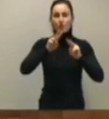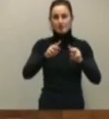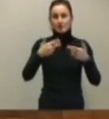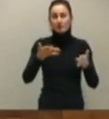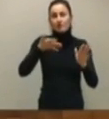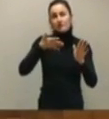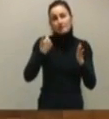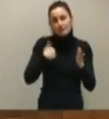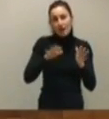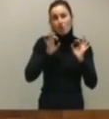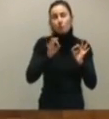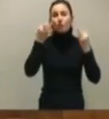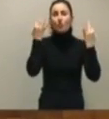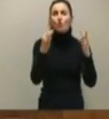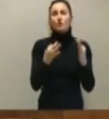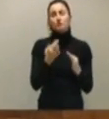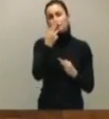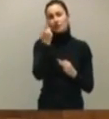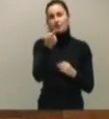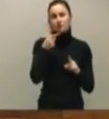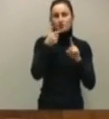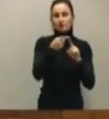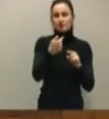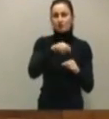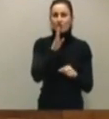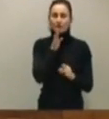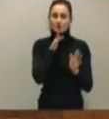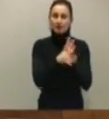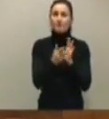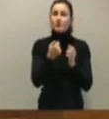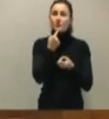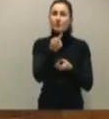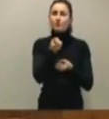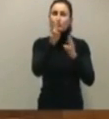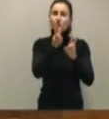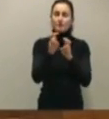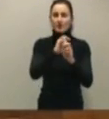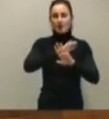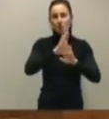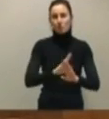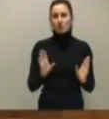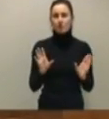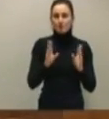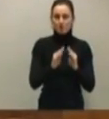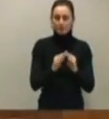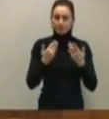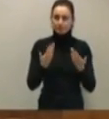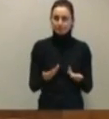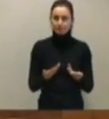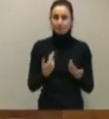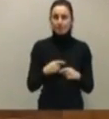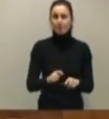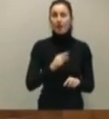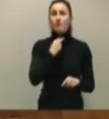óptica y estos son nuestros únicos intereses. Y miren, les diré una cuestión, finalmente.